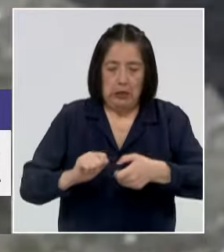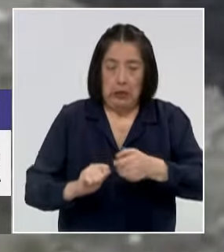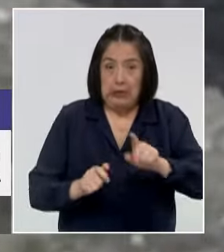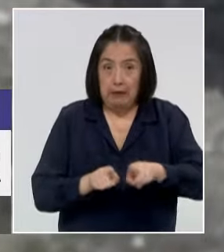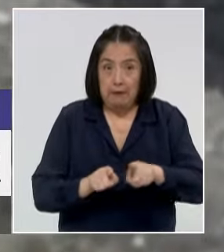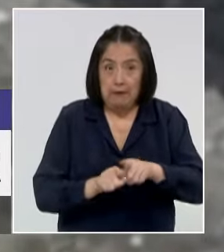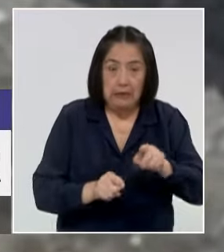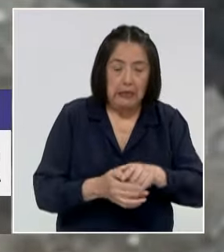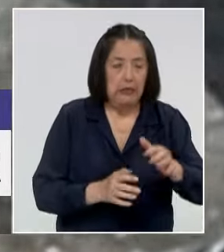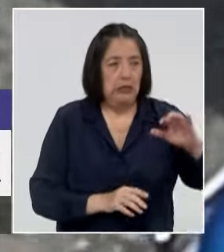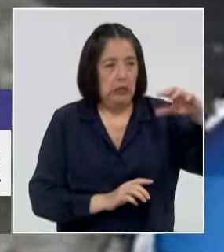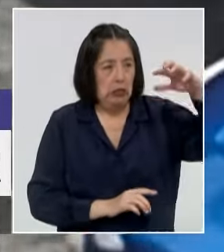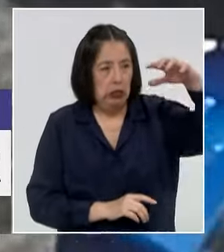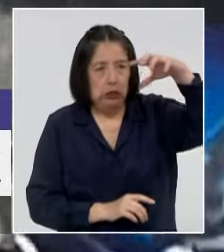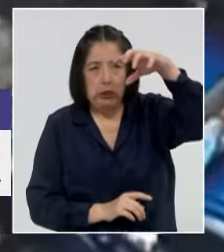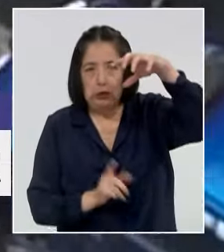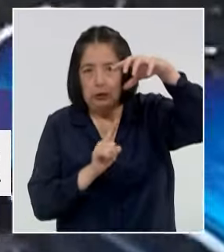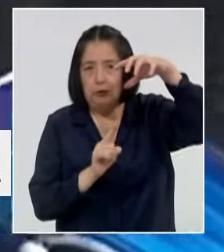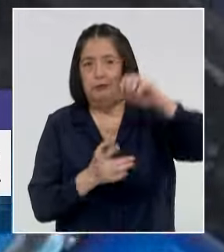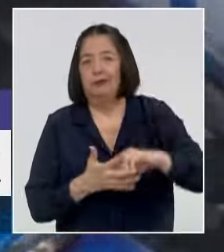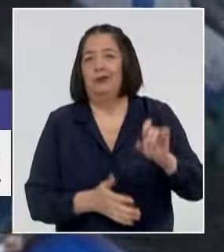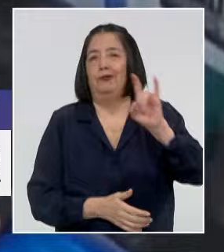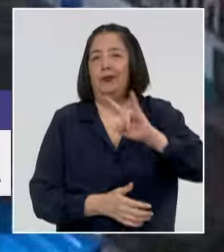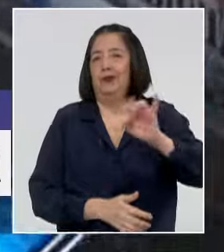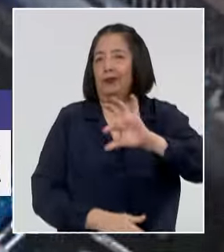para cometer sus fechorías.